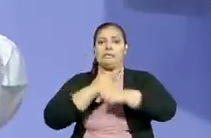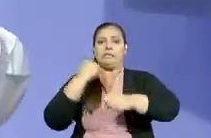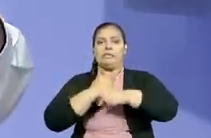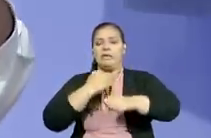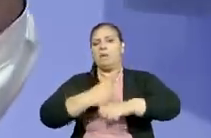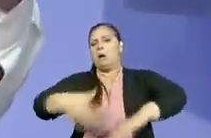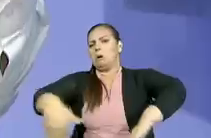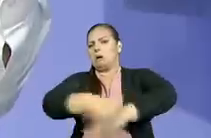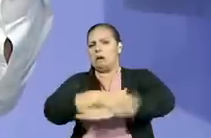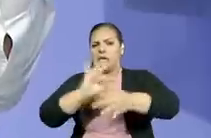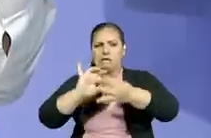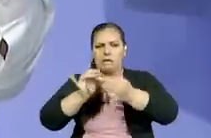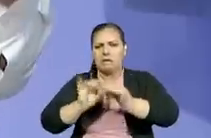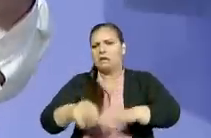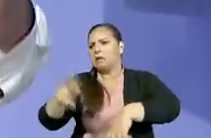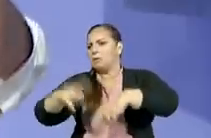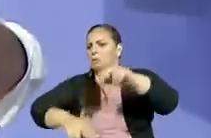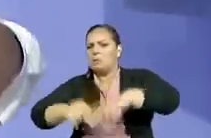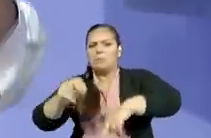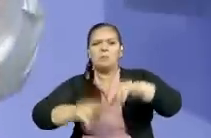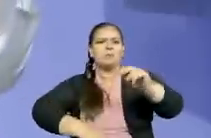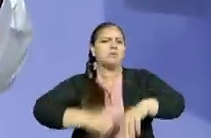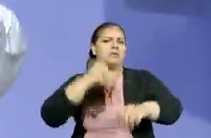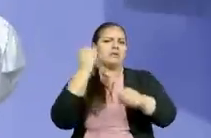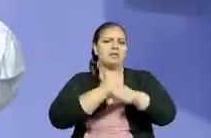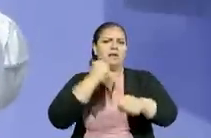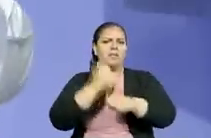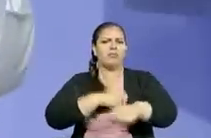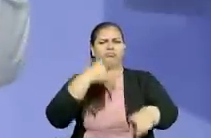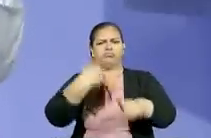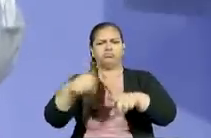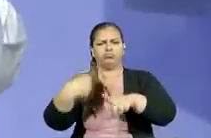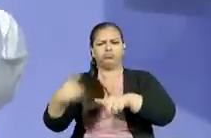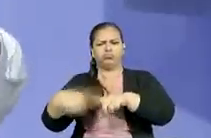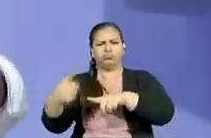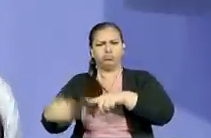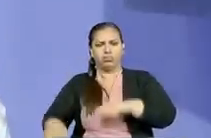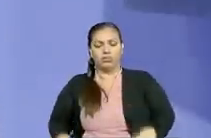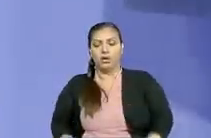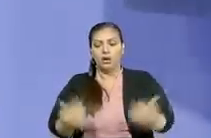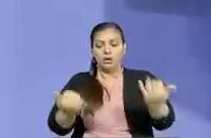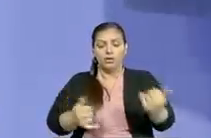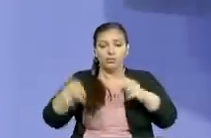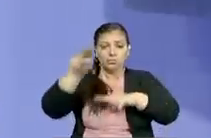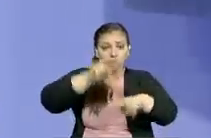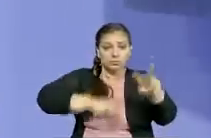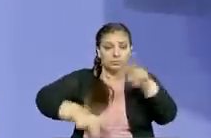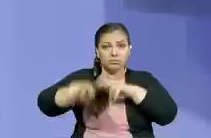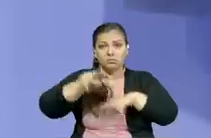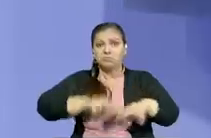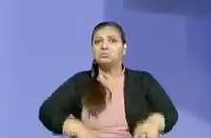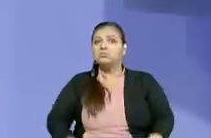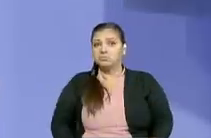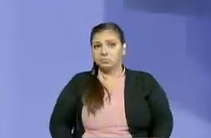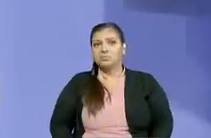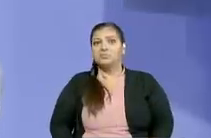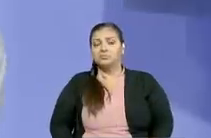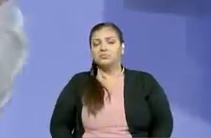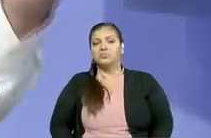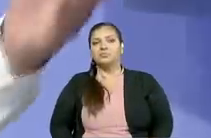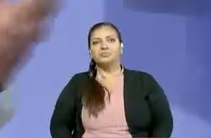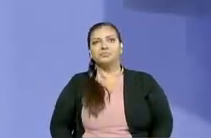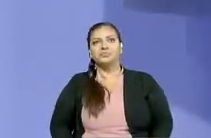octubre estamos entregando a Guayaquil. A nivel de licitaciones, contrataciones, inspecciones